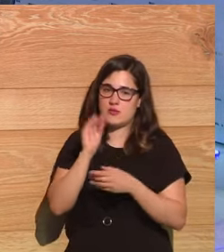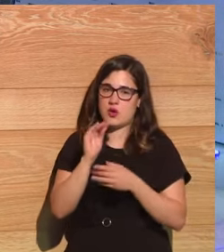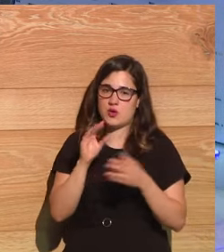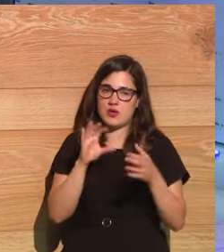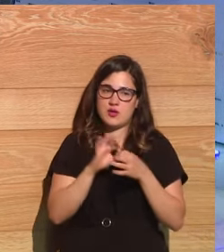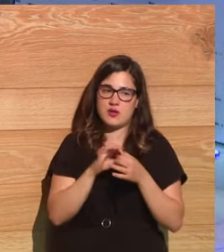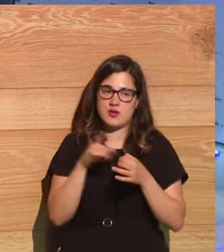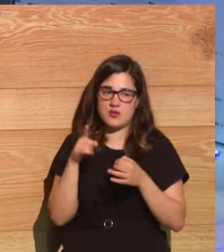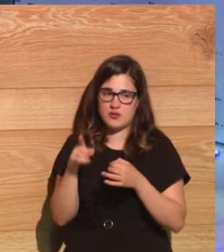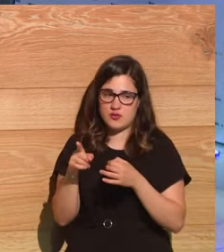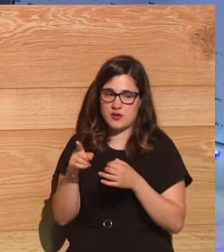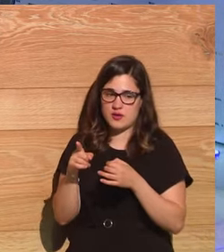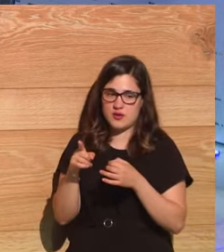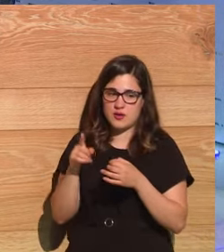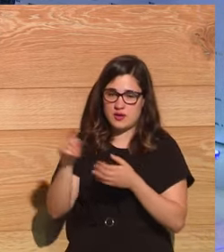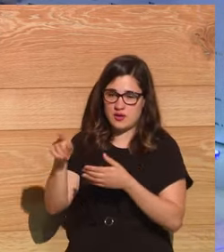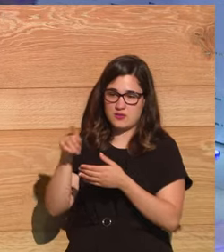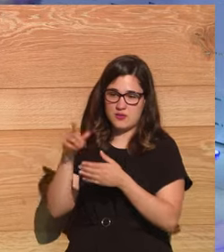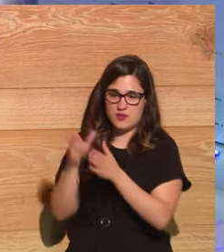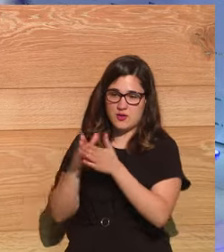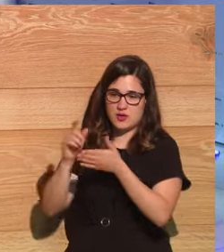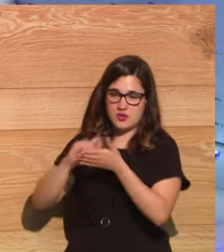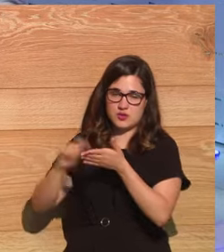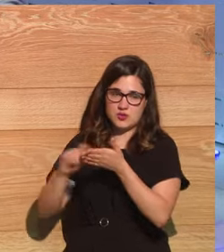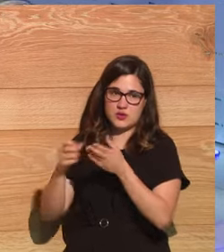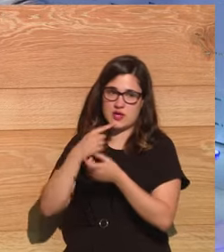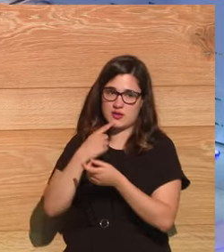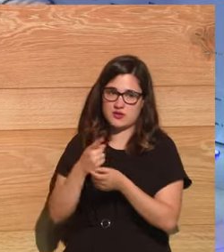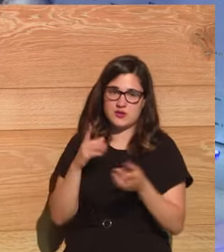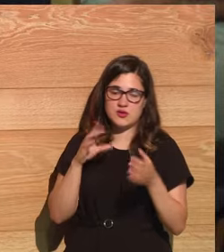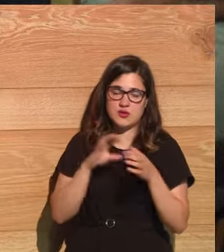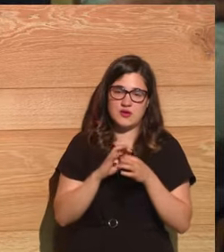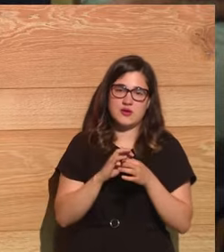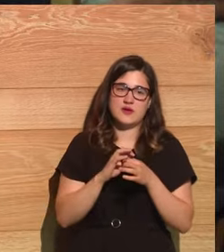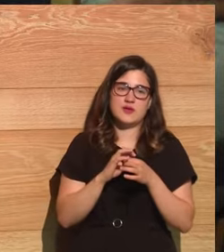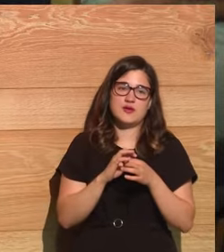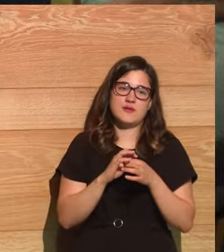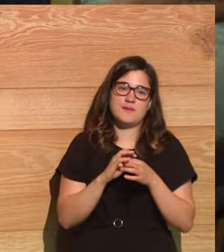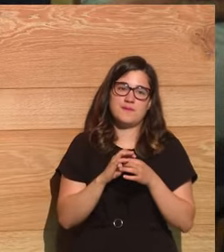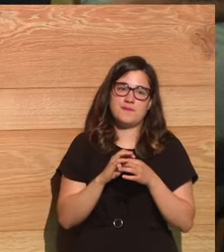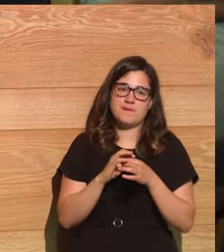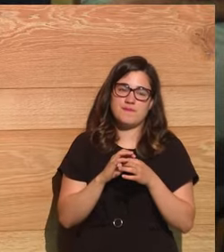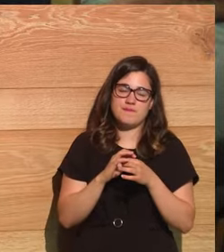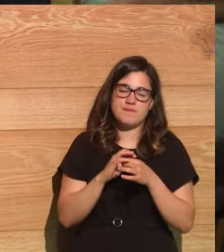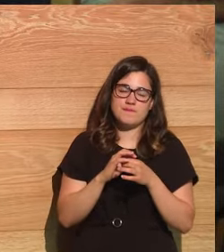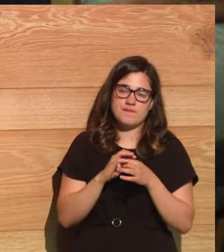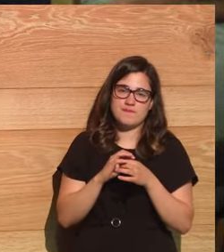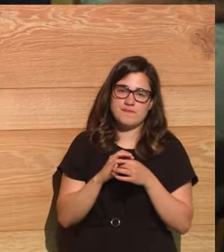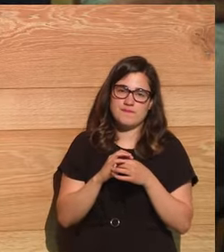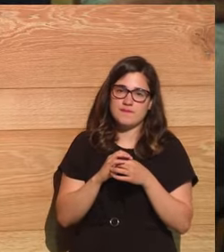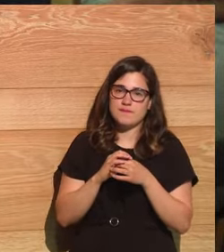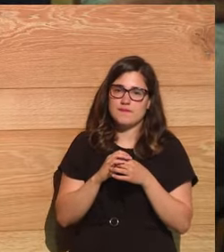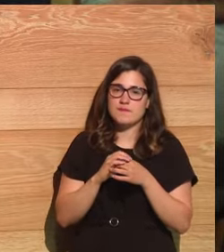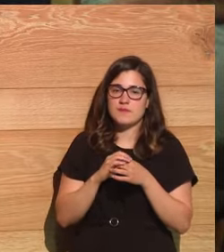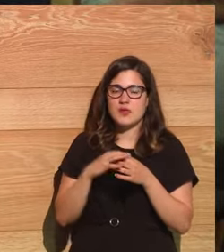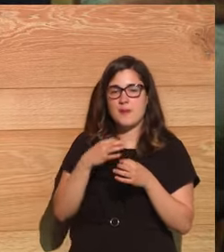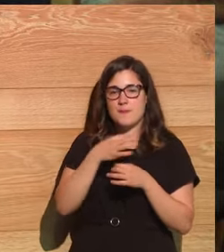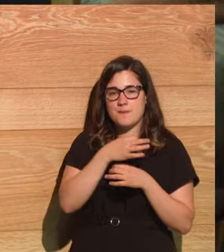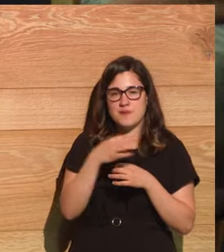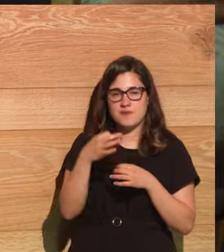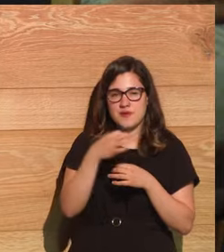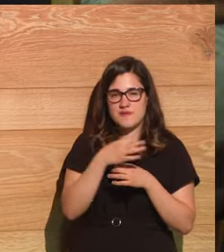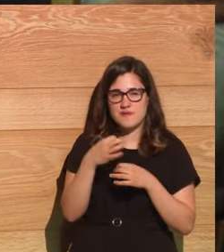comentado aquí el compañero de la escritura, pero relacionado con la aparición de carencias o de